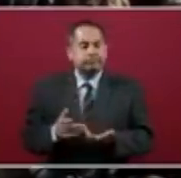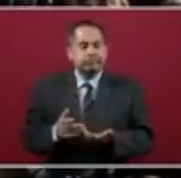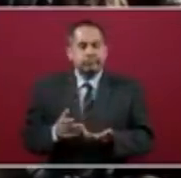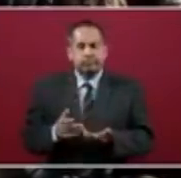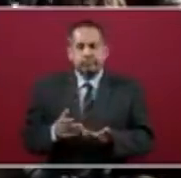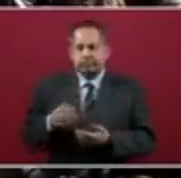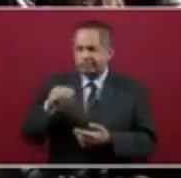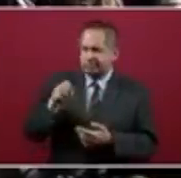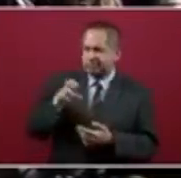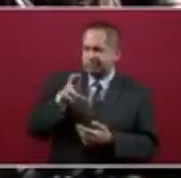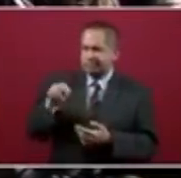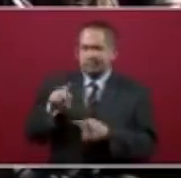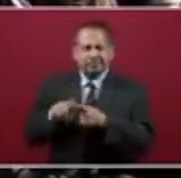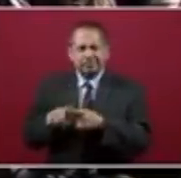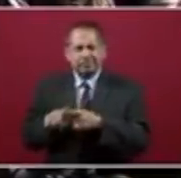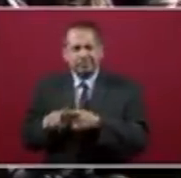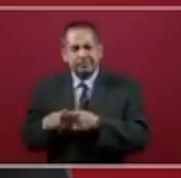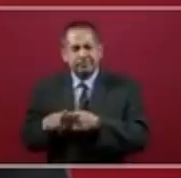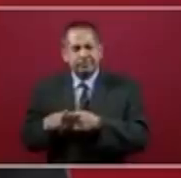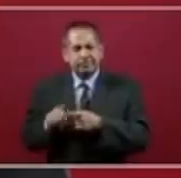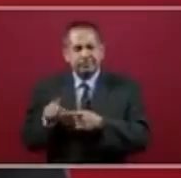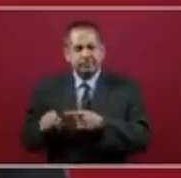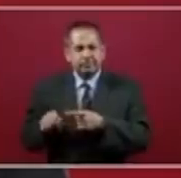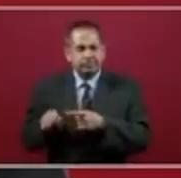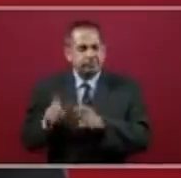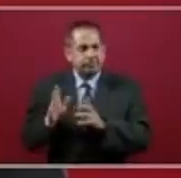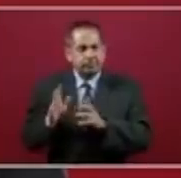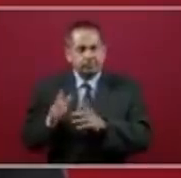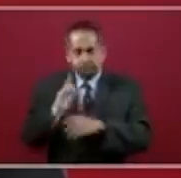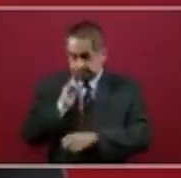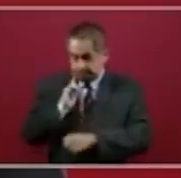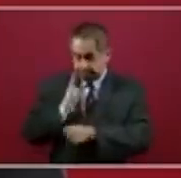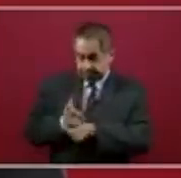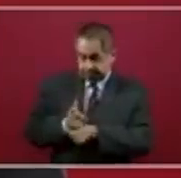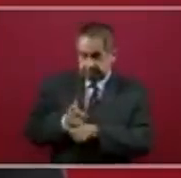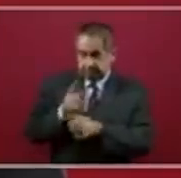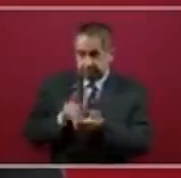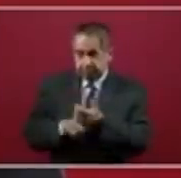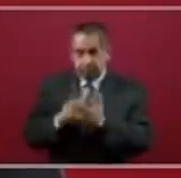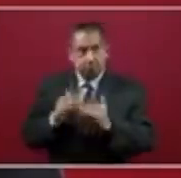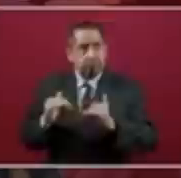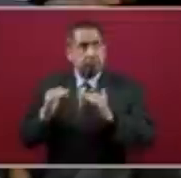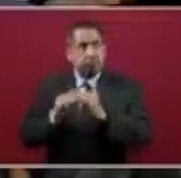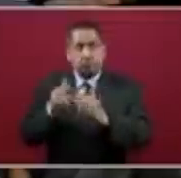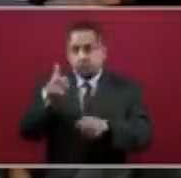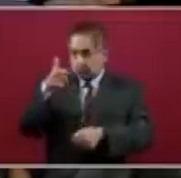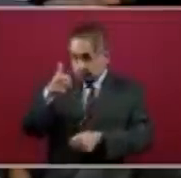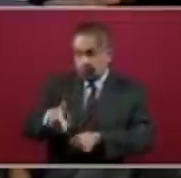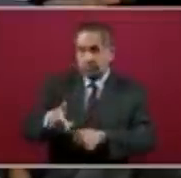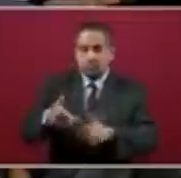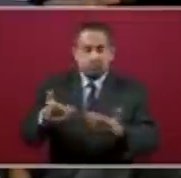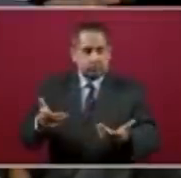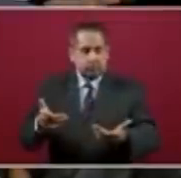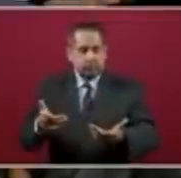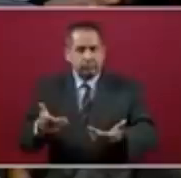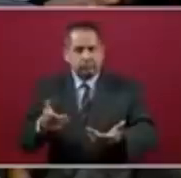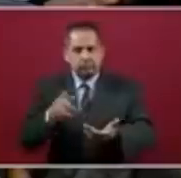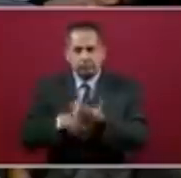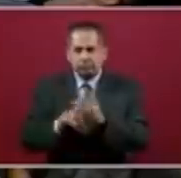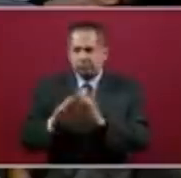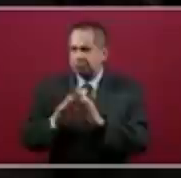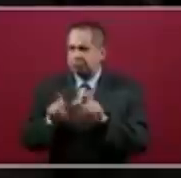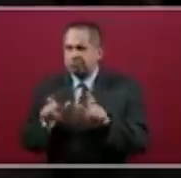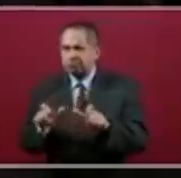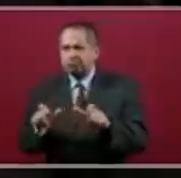Marro, que ya se descubrió su casa y ha sitiado